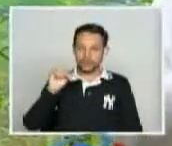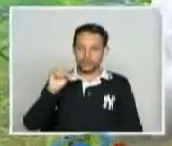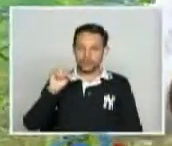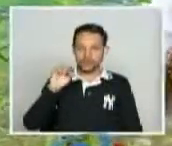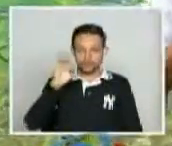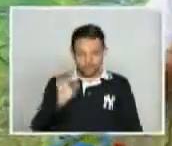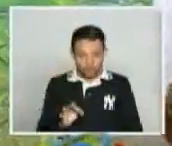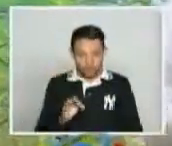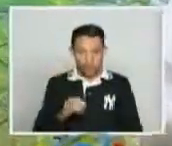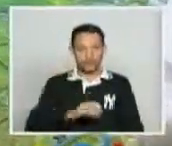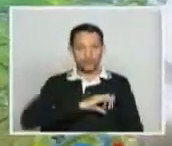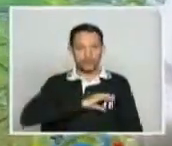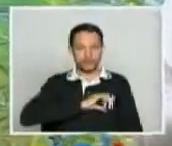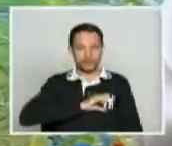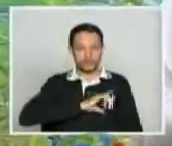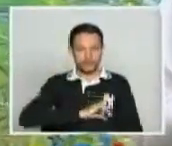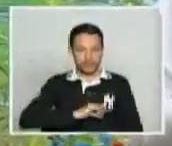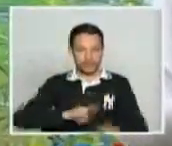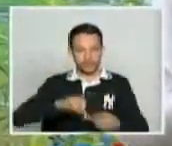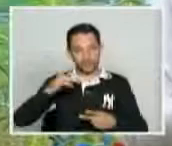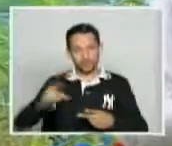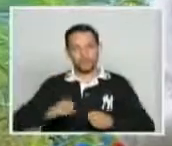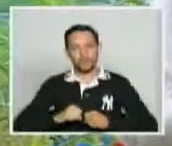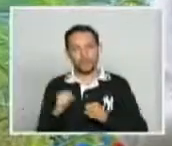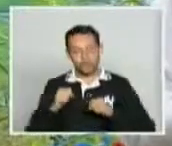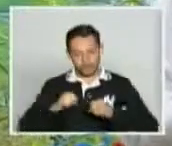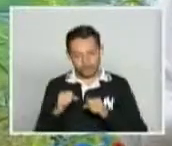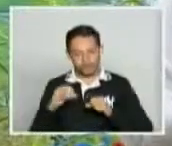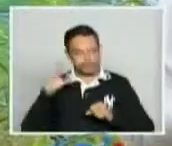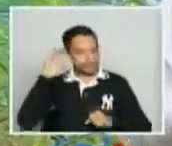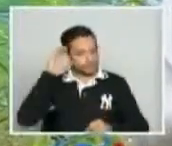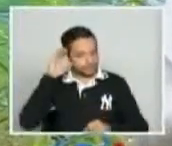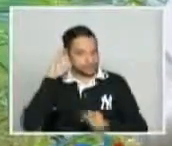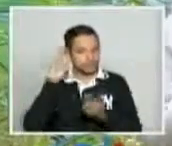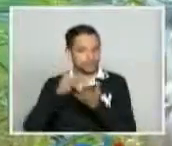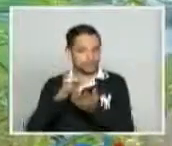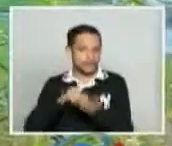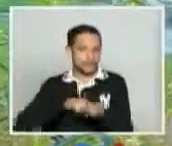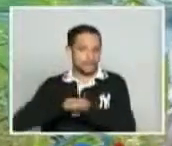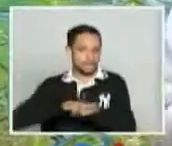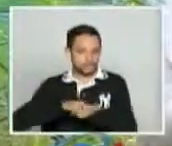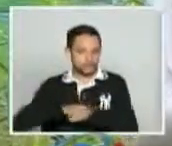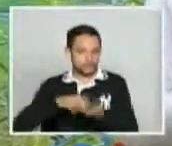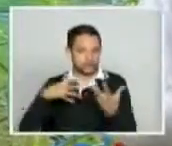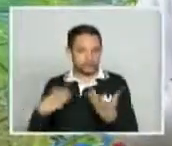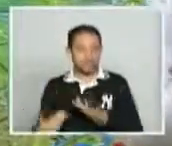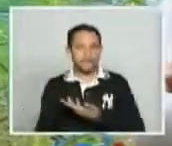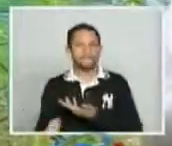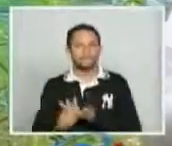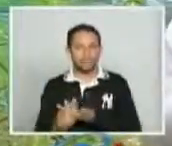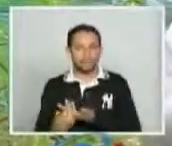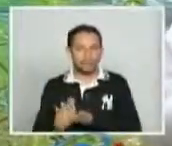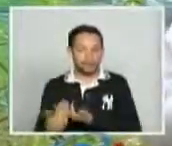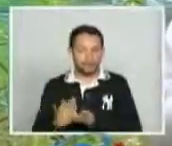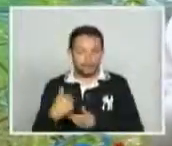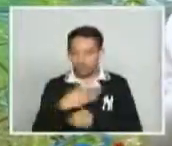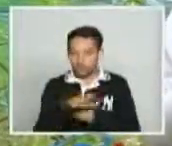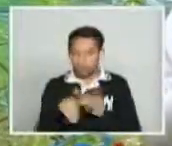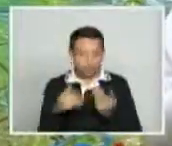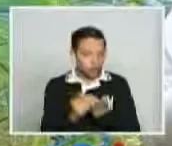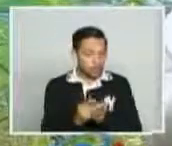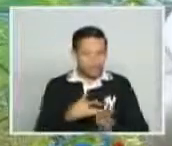Vida. Que queremos es hacer un equipo interdisciplinario de prevención y de educación. Porque muchos de ustedes están haciendo todos esos